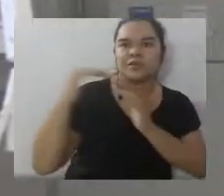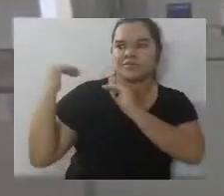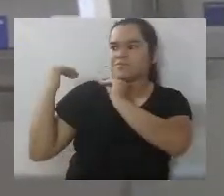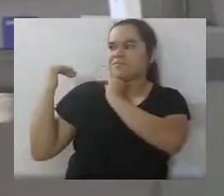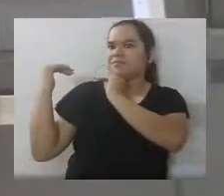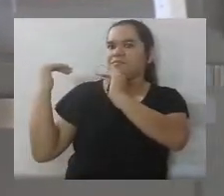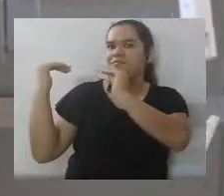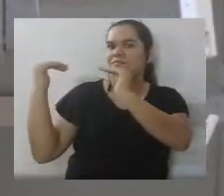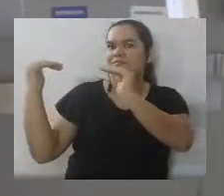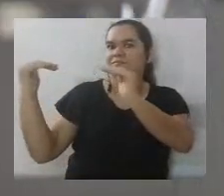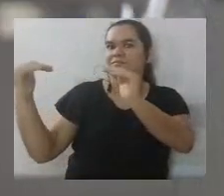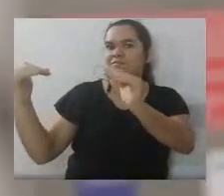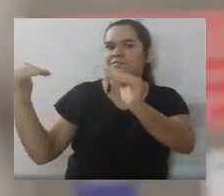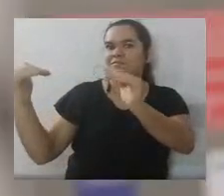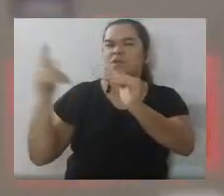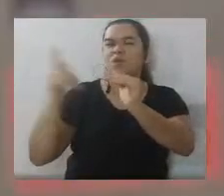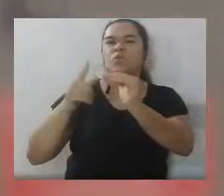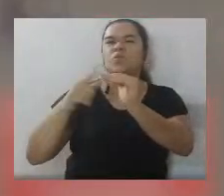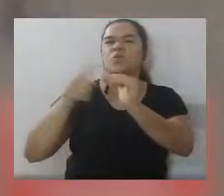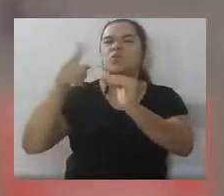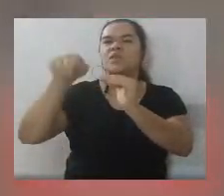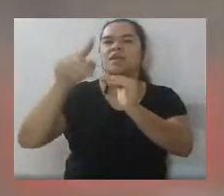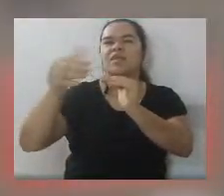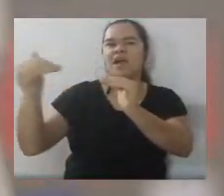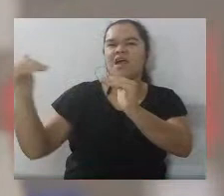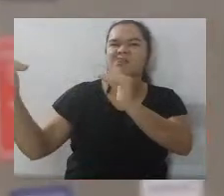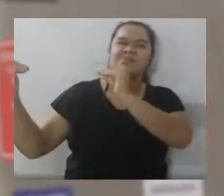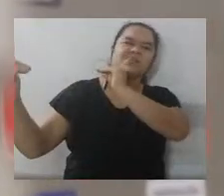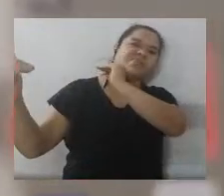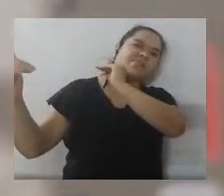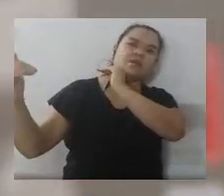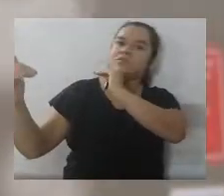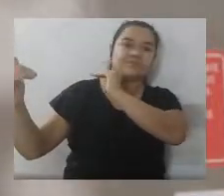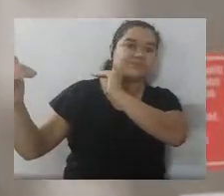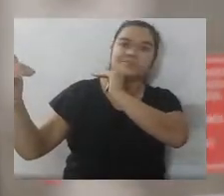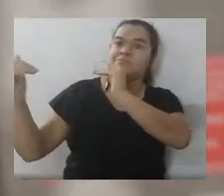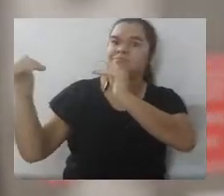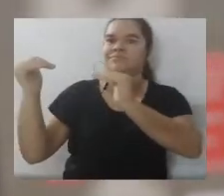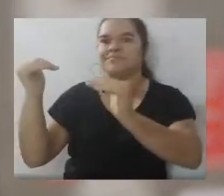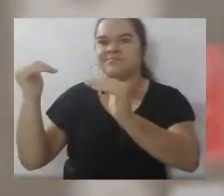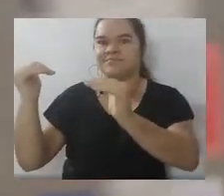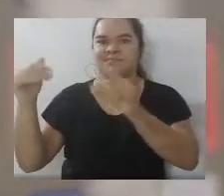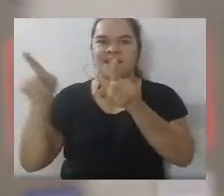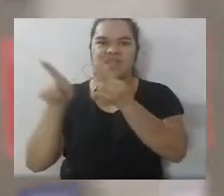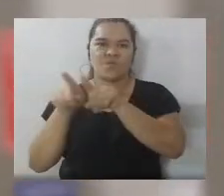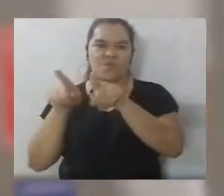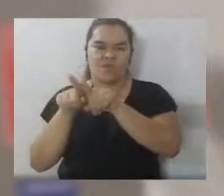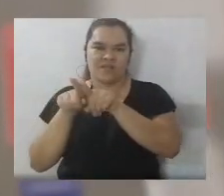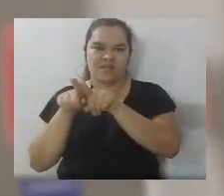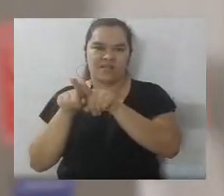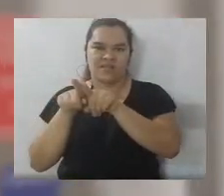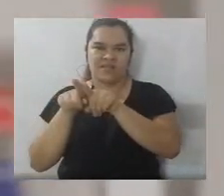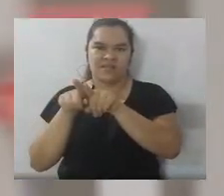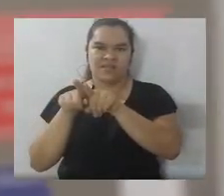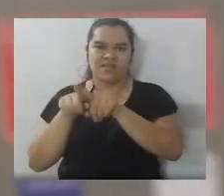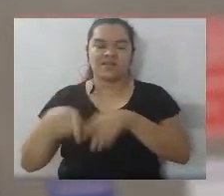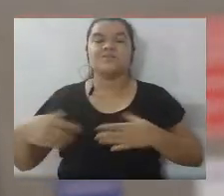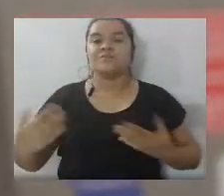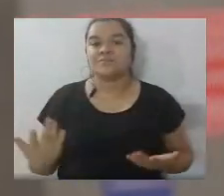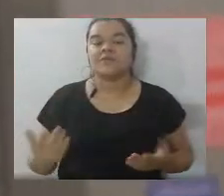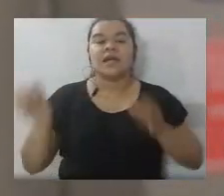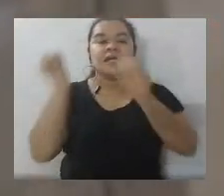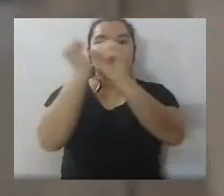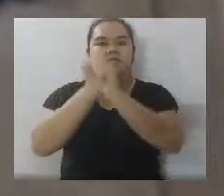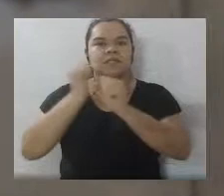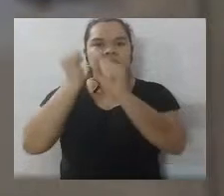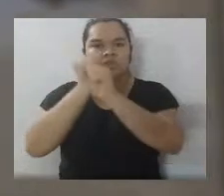parte presencial o en la parte virtual. Desde el punto de vista de las partes específicas de